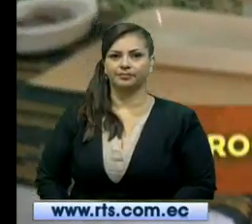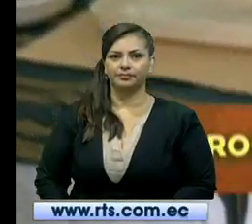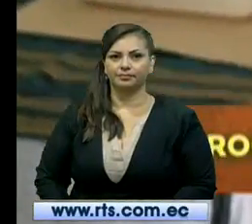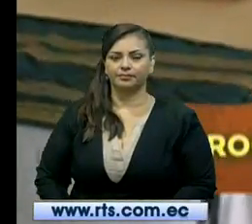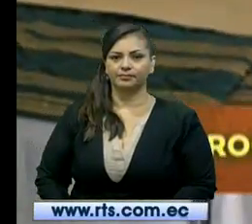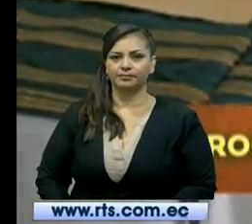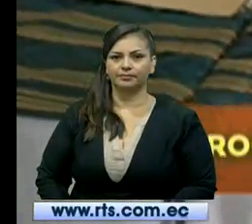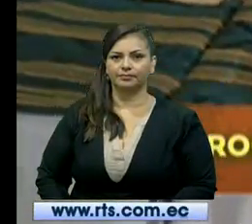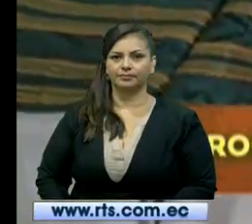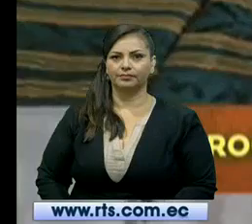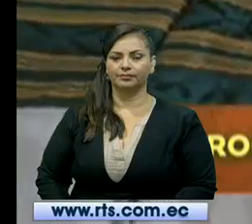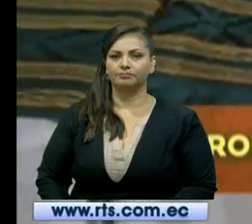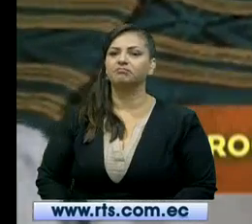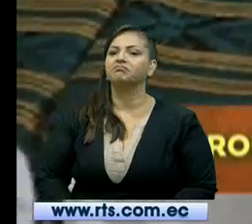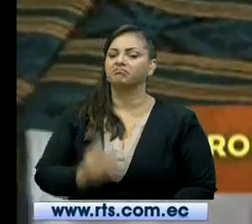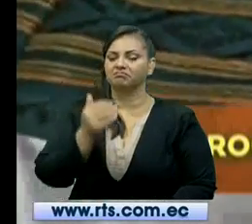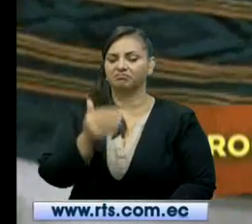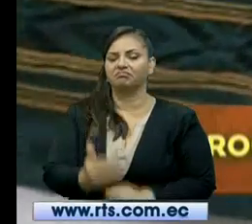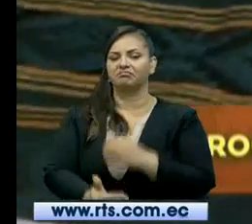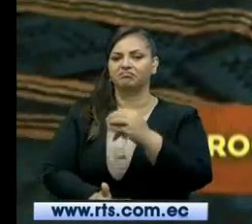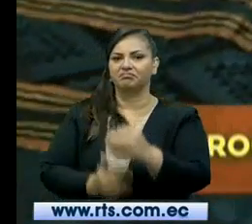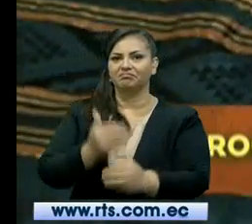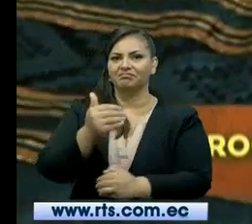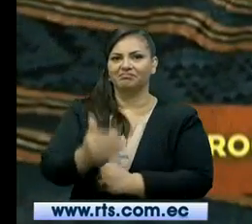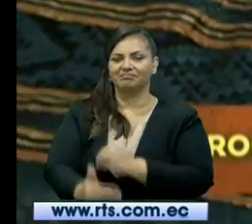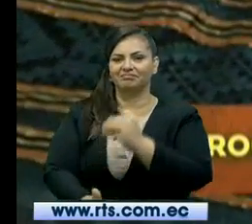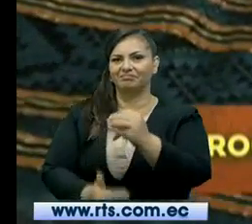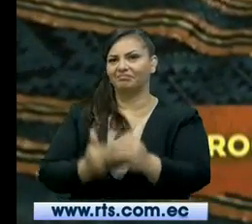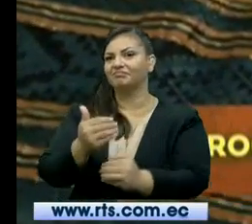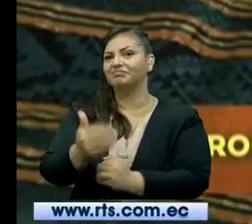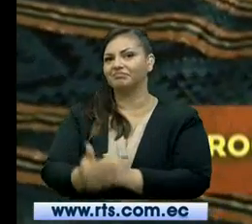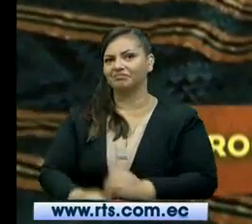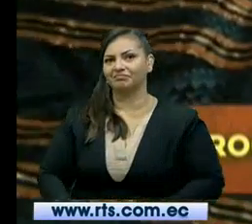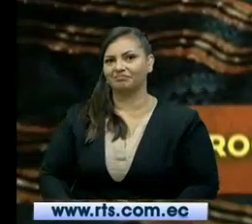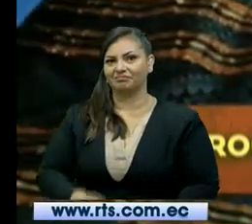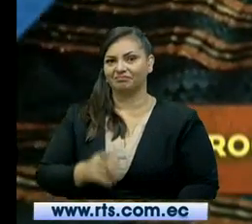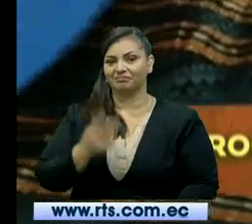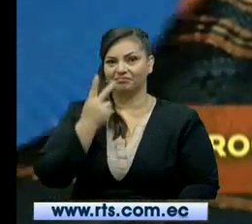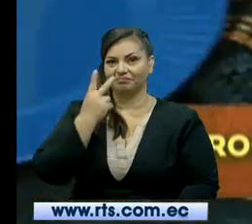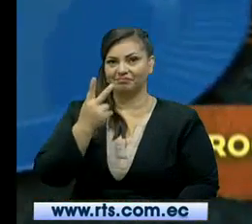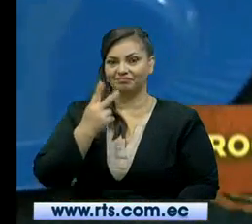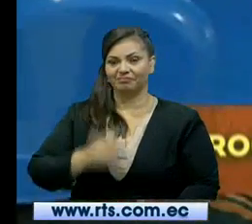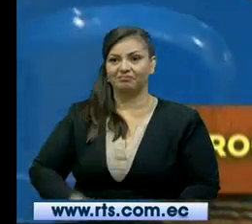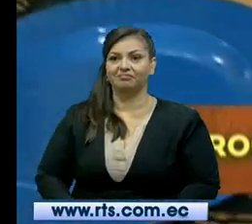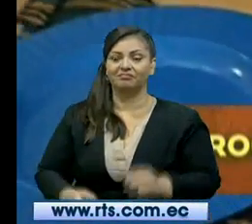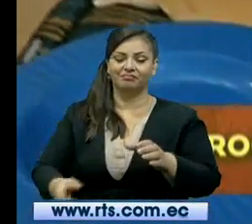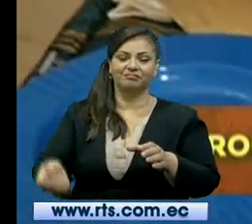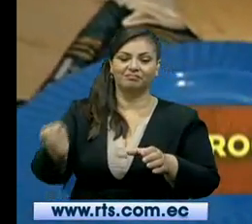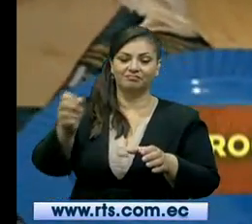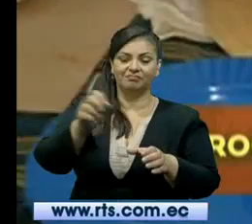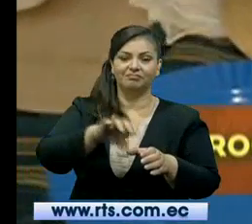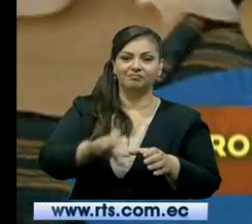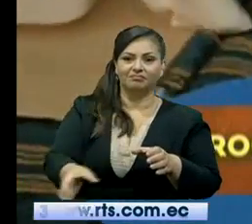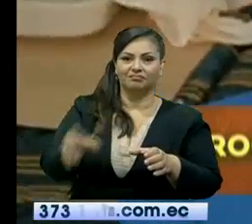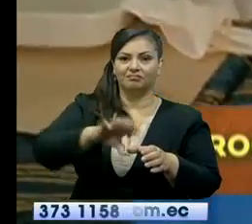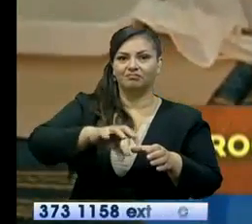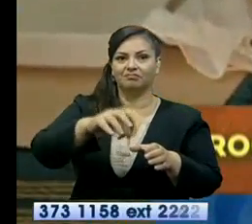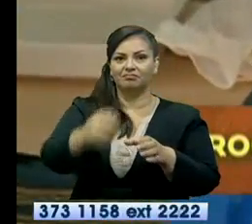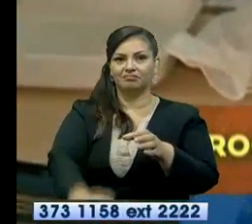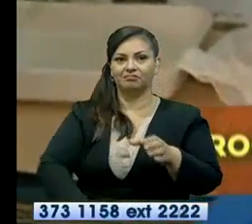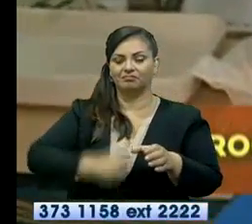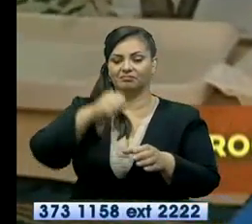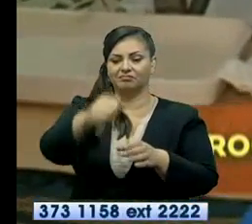cada uno de aprende a hacer su bolita es decir lo que llamábamos la mano nosotros no